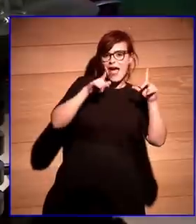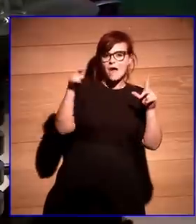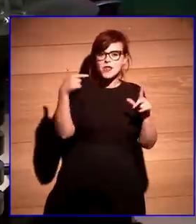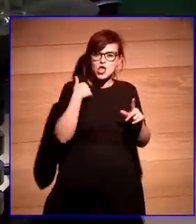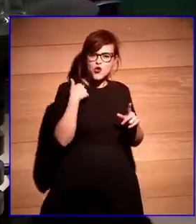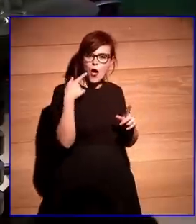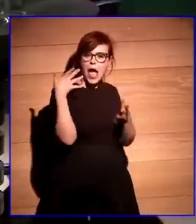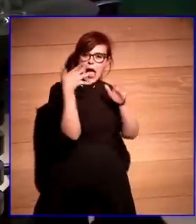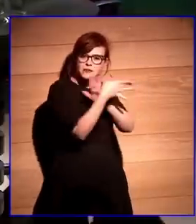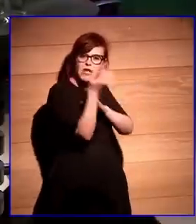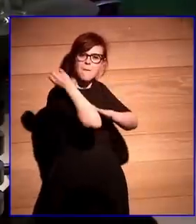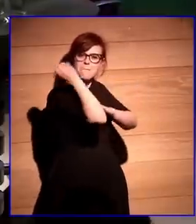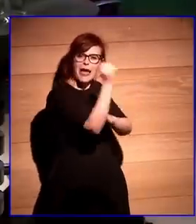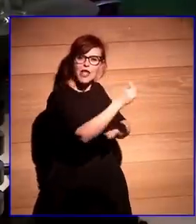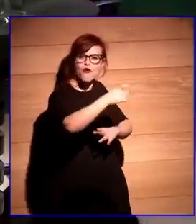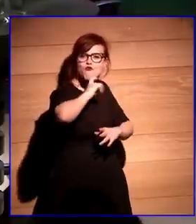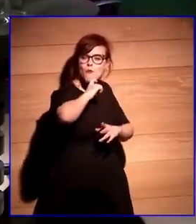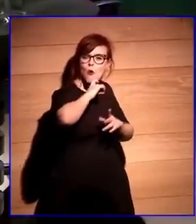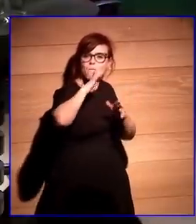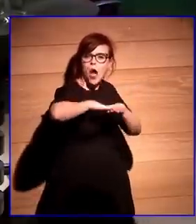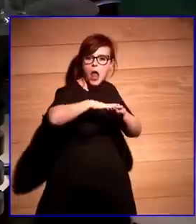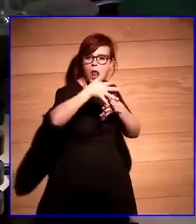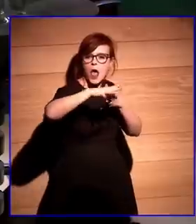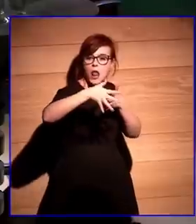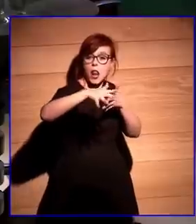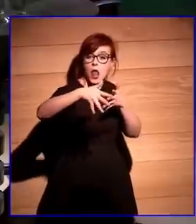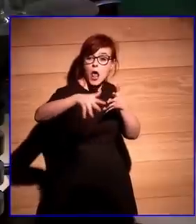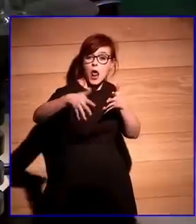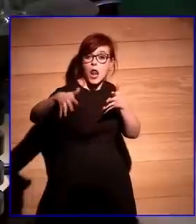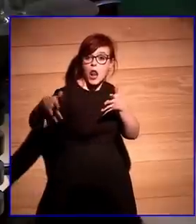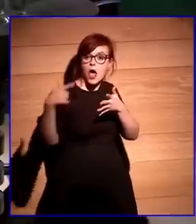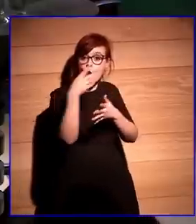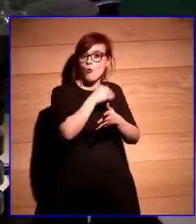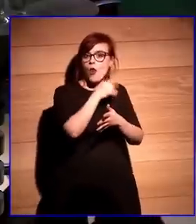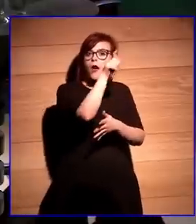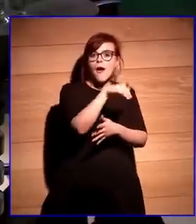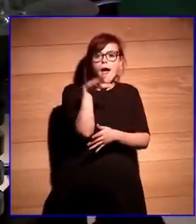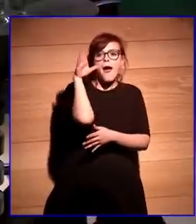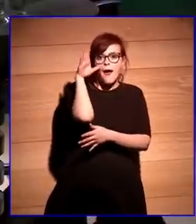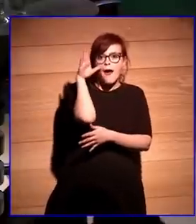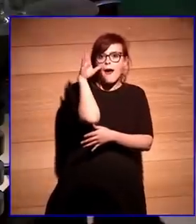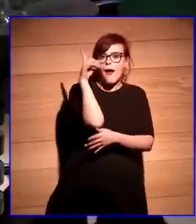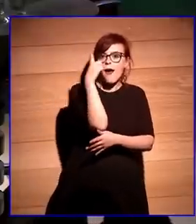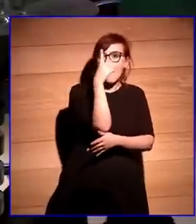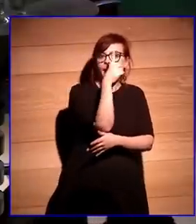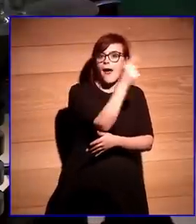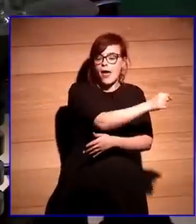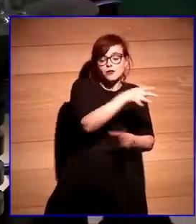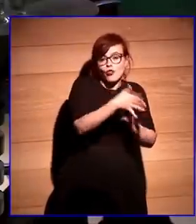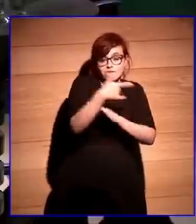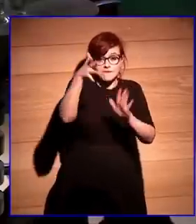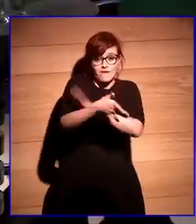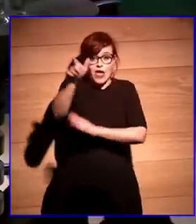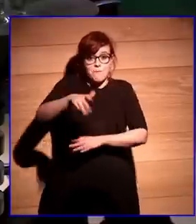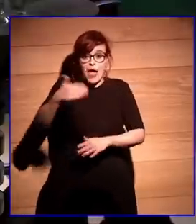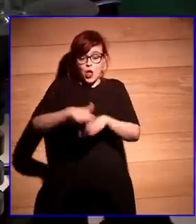la suficiente profusión como para que al bueno le dé tiempo a escaparse. Sí. Entonces es prácticamente inevitable que hable mucho más de lo necesario y